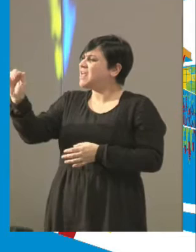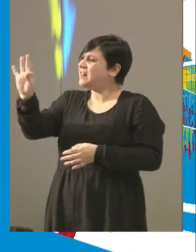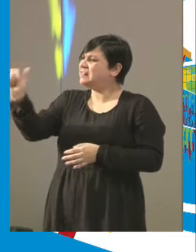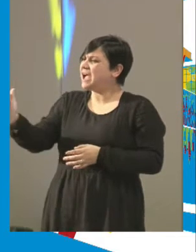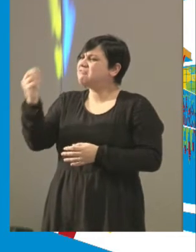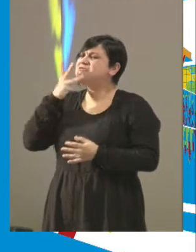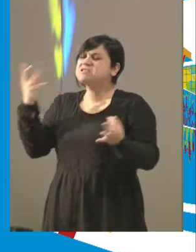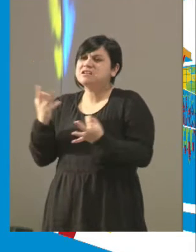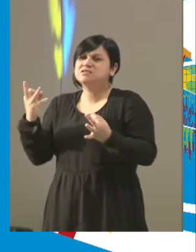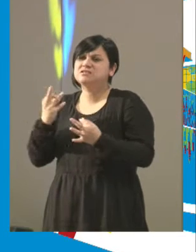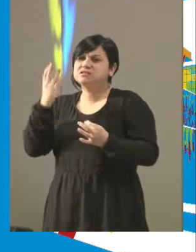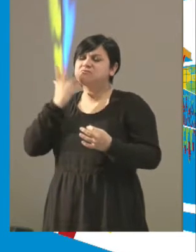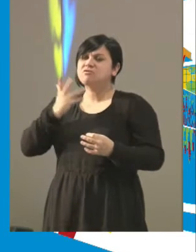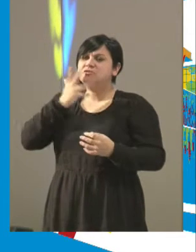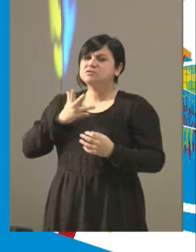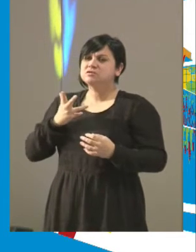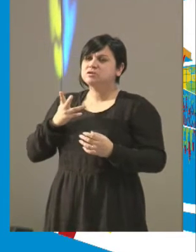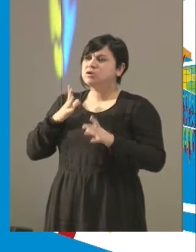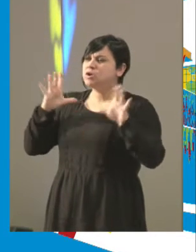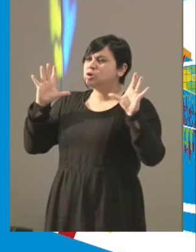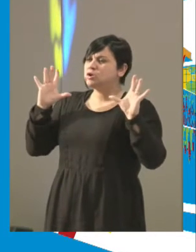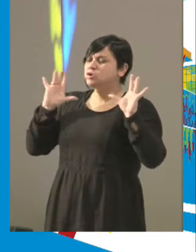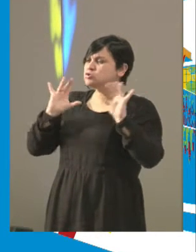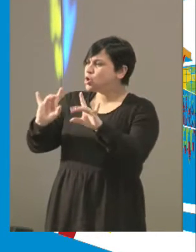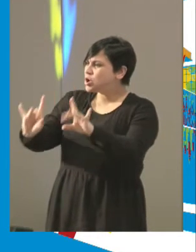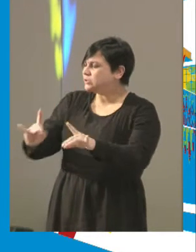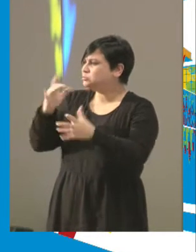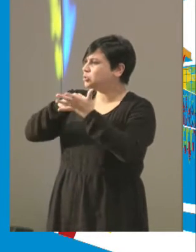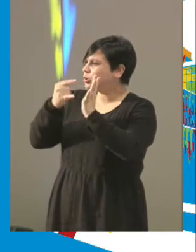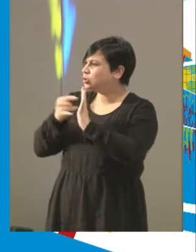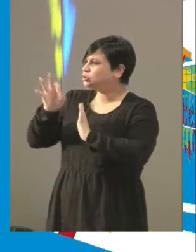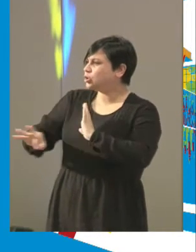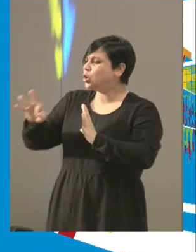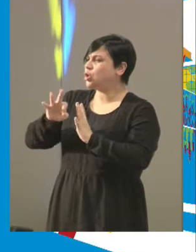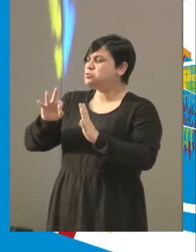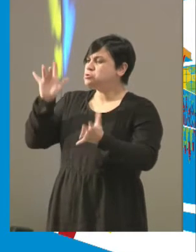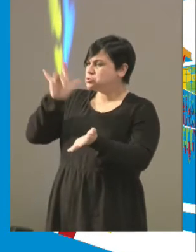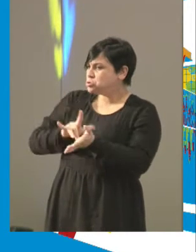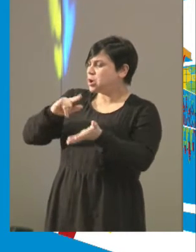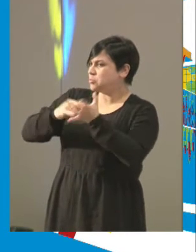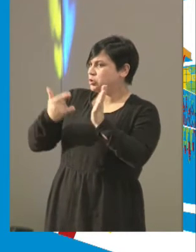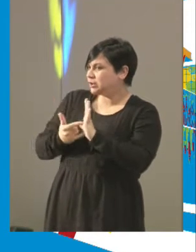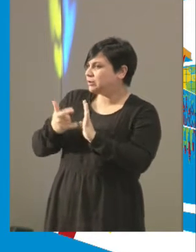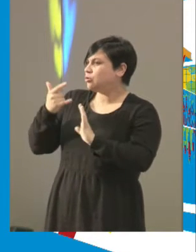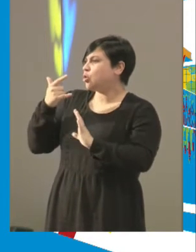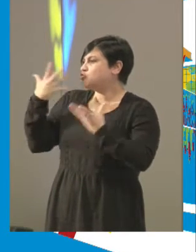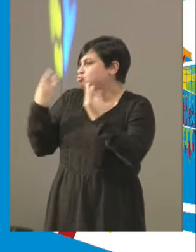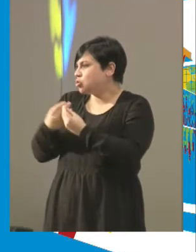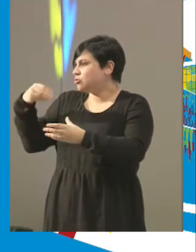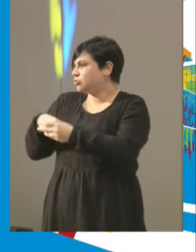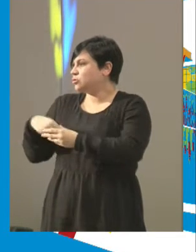teórico? ¿Y cuántos lo estáis tocando en los proyectos o estáis trabajando ya en proyectos que incorporen tecnologías Big Data?